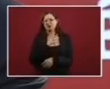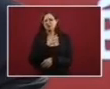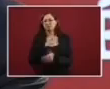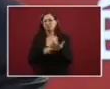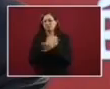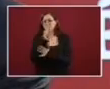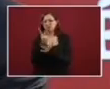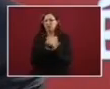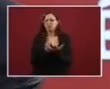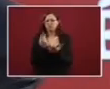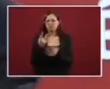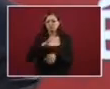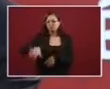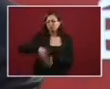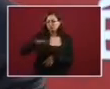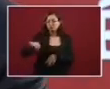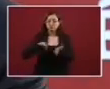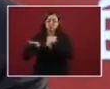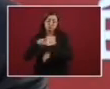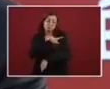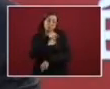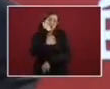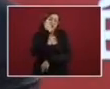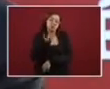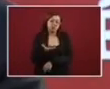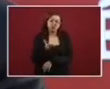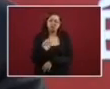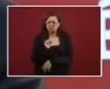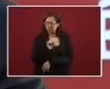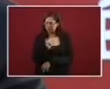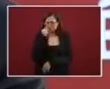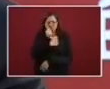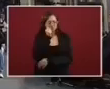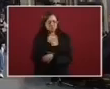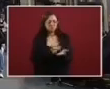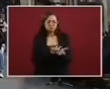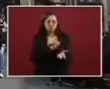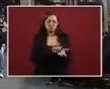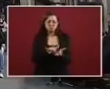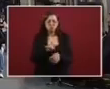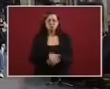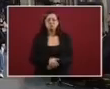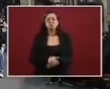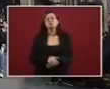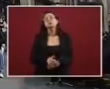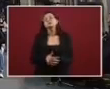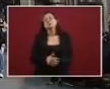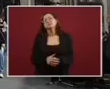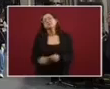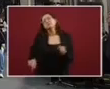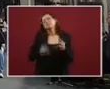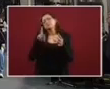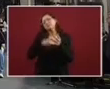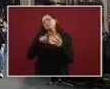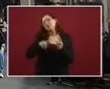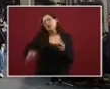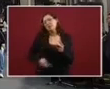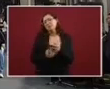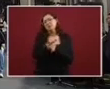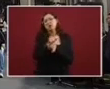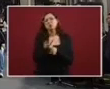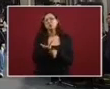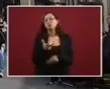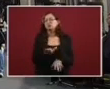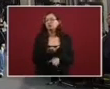trabajo cuando no lo soliciten siempre y siguiente pregunta es en cuestión